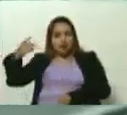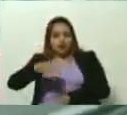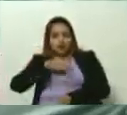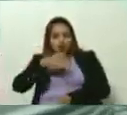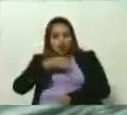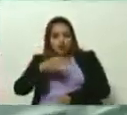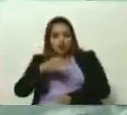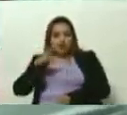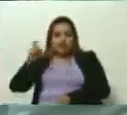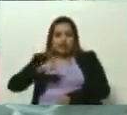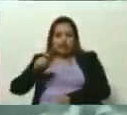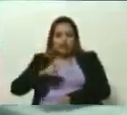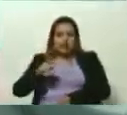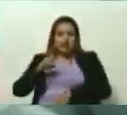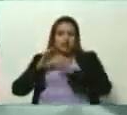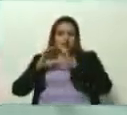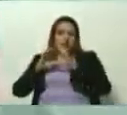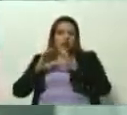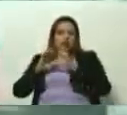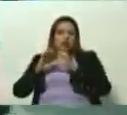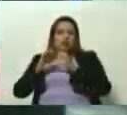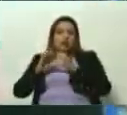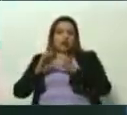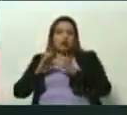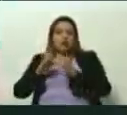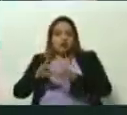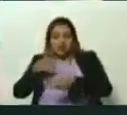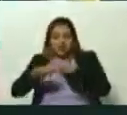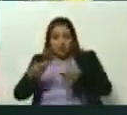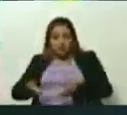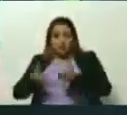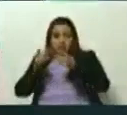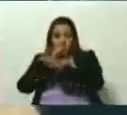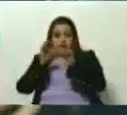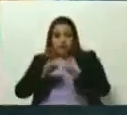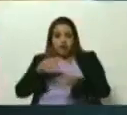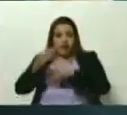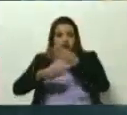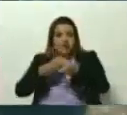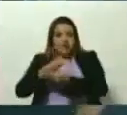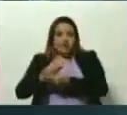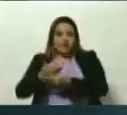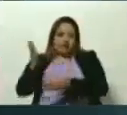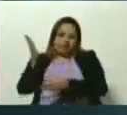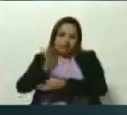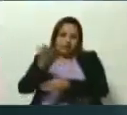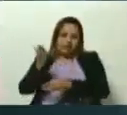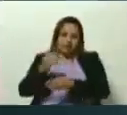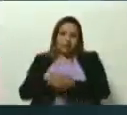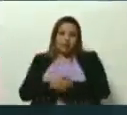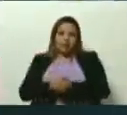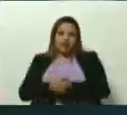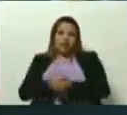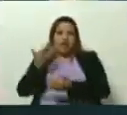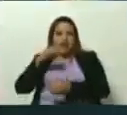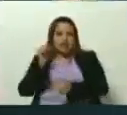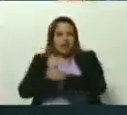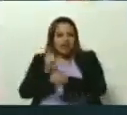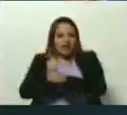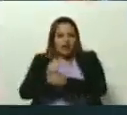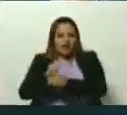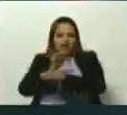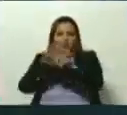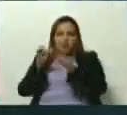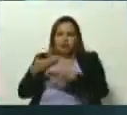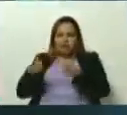que exige el Código Orgánico Procesal Penal para el otorgamiento de una fórmula alternativa de cumplimiento de pena, ya sea el destacamento del trabajo, el régimen